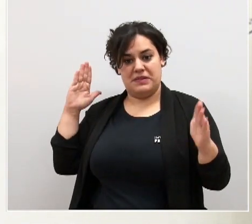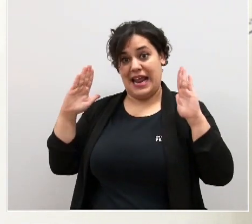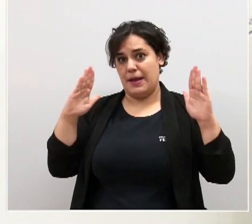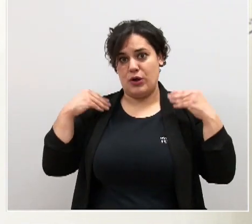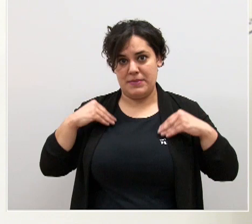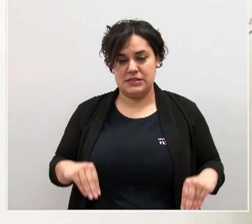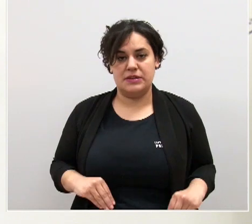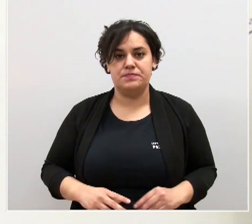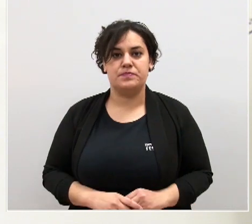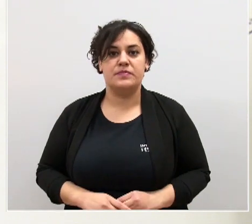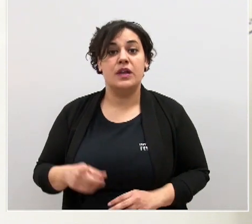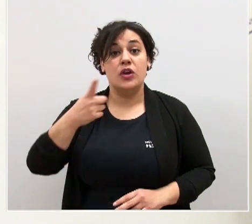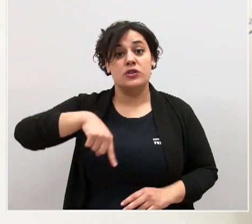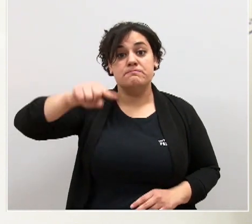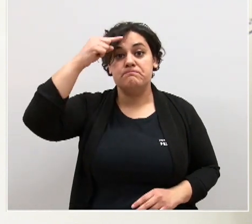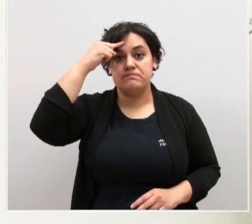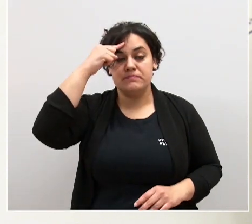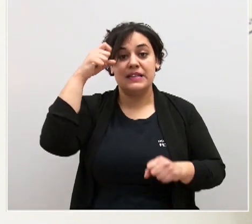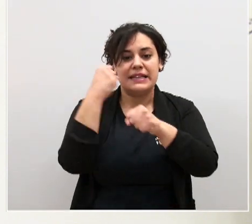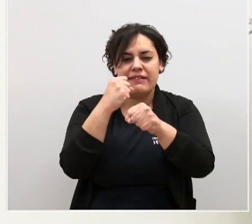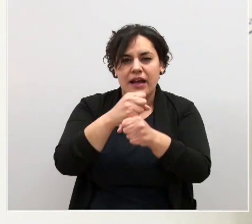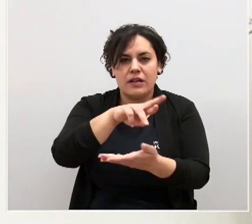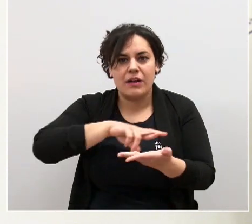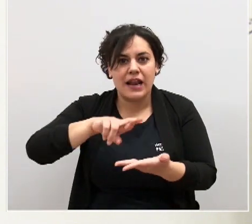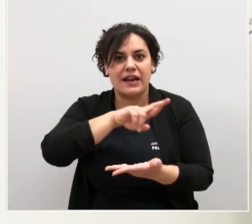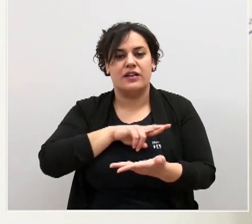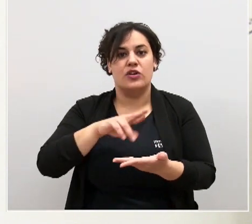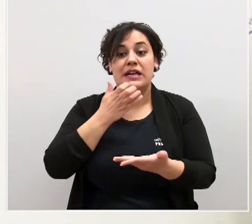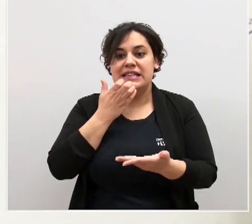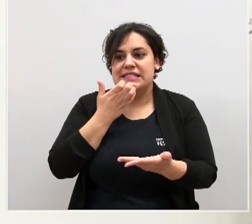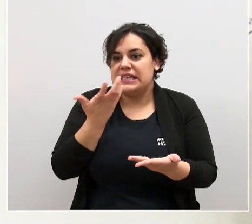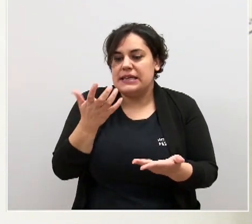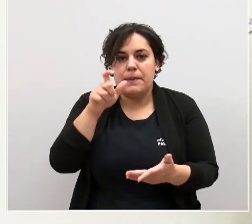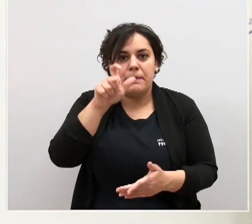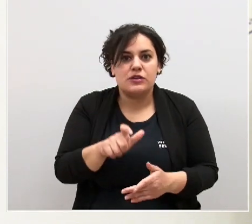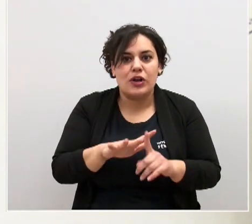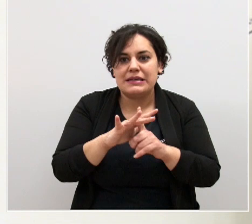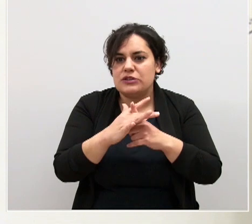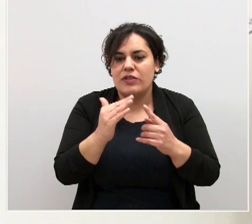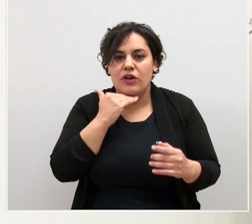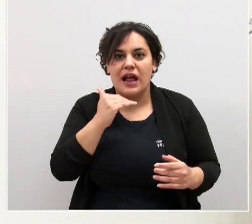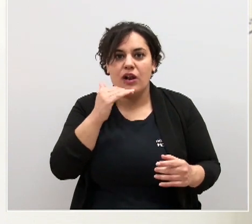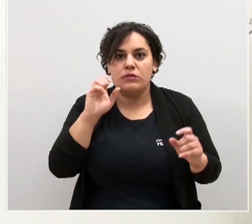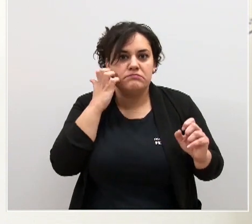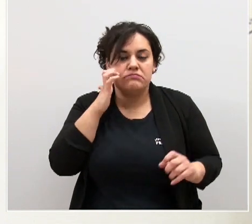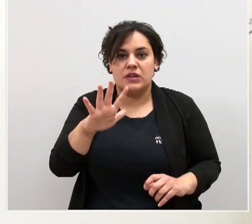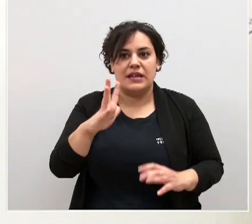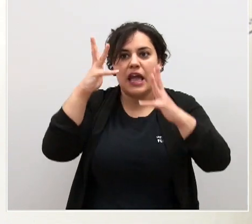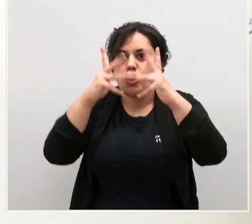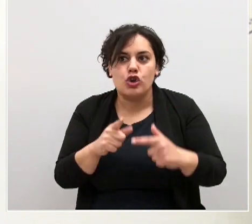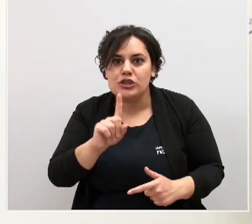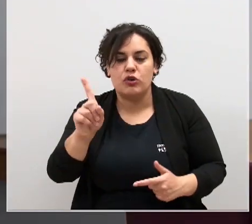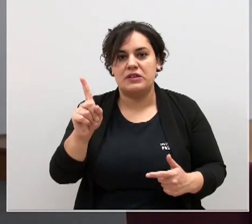cuenta cómo estamos trabajando y lo que ha pasado en la región, yo diría que si ha habido algún caso será excepcional el que no se haya contabilizado como